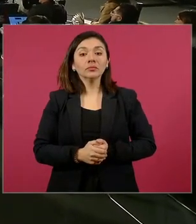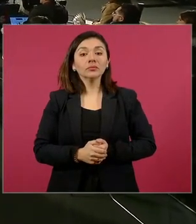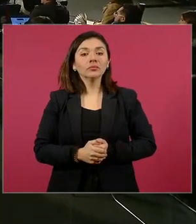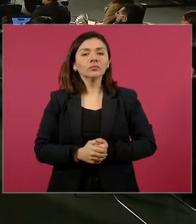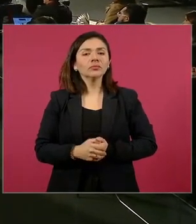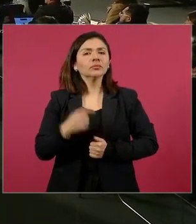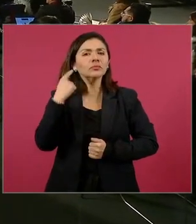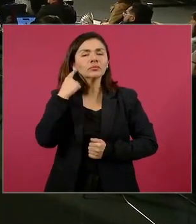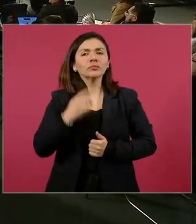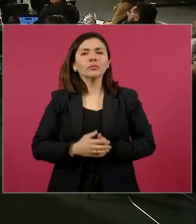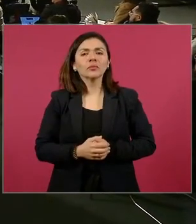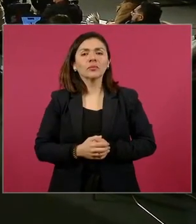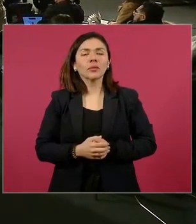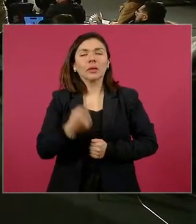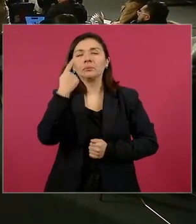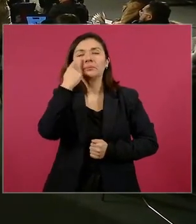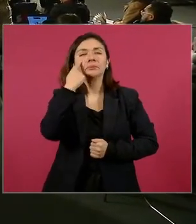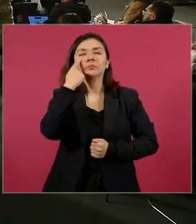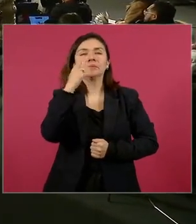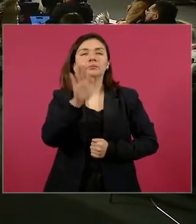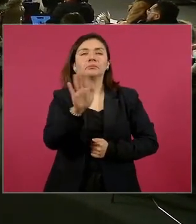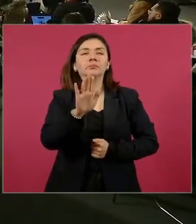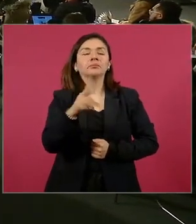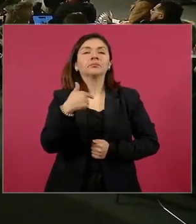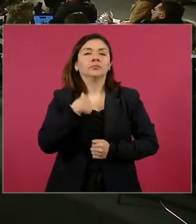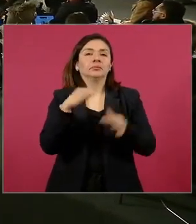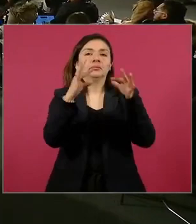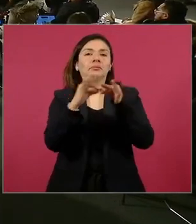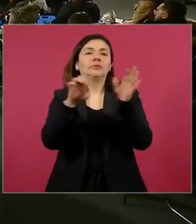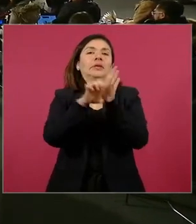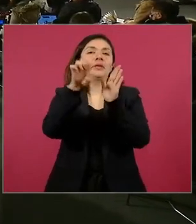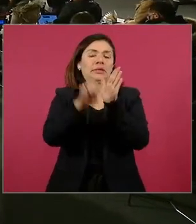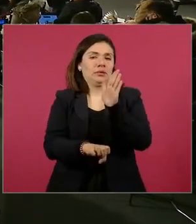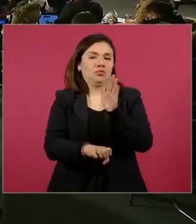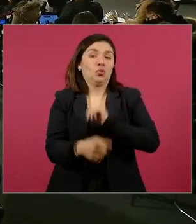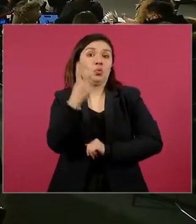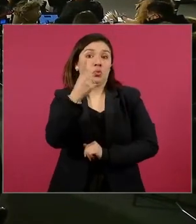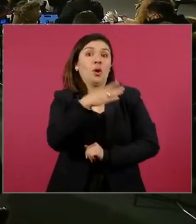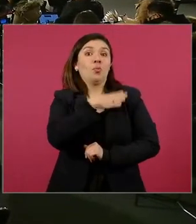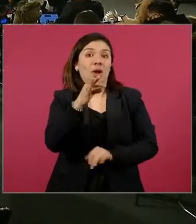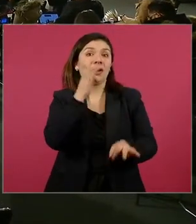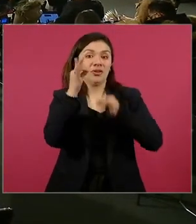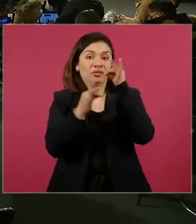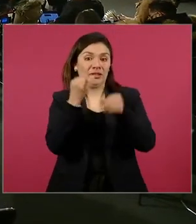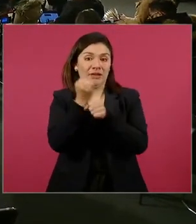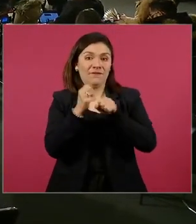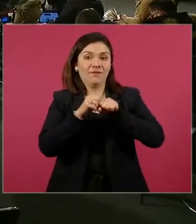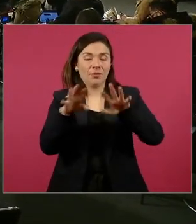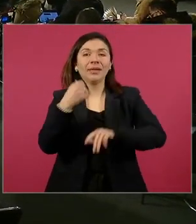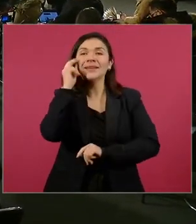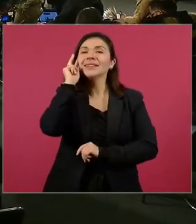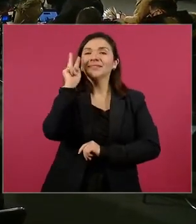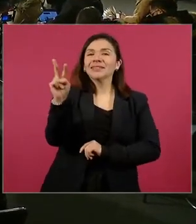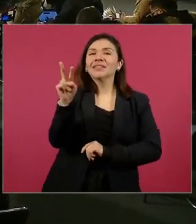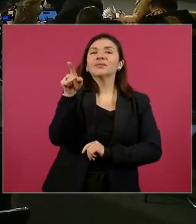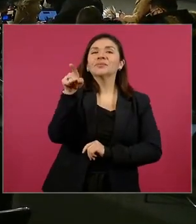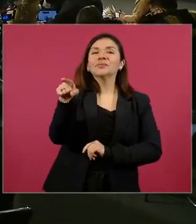Por ejemplo, les voy a dar un informe bueno. ¿Por qué no pones lo de